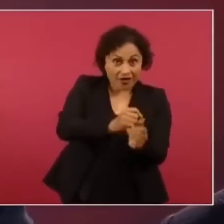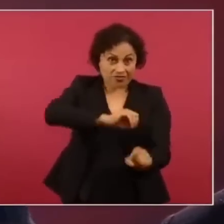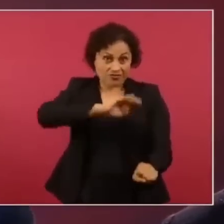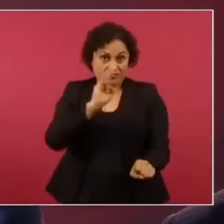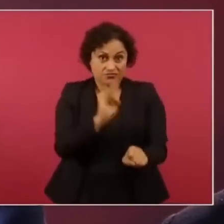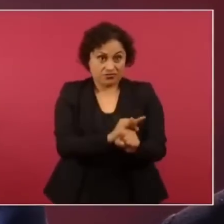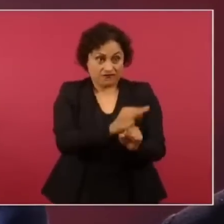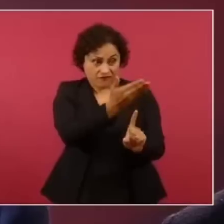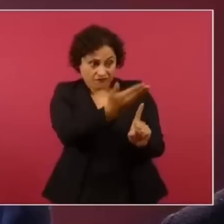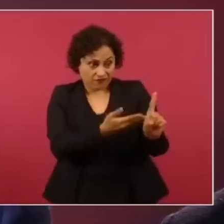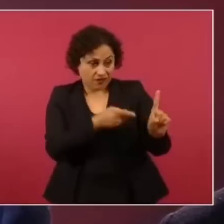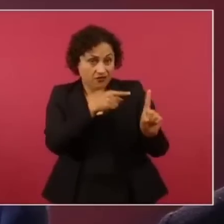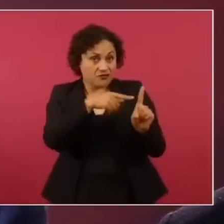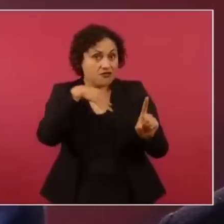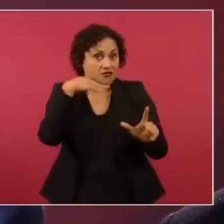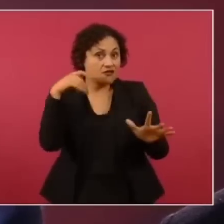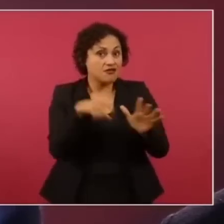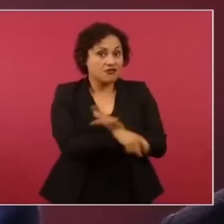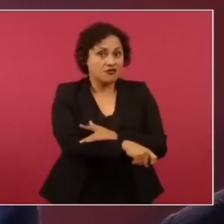a la justicia,